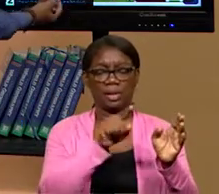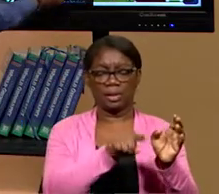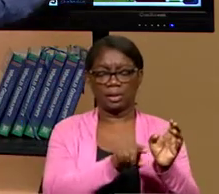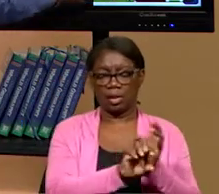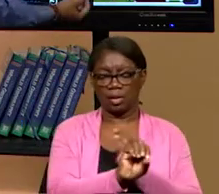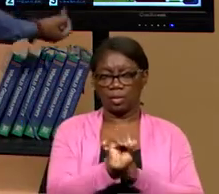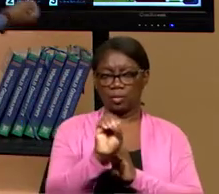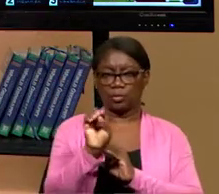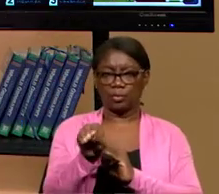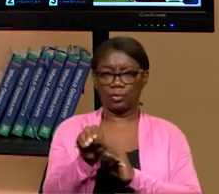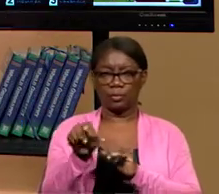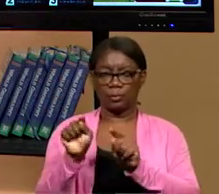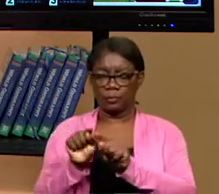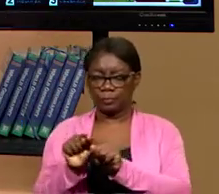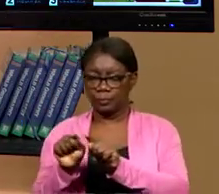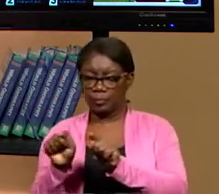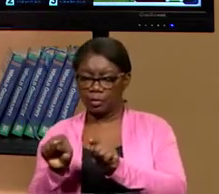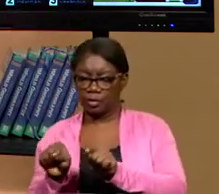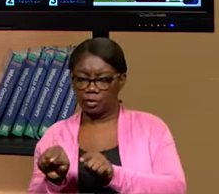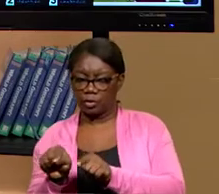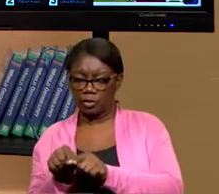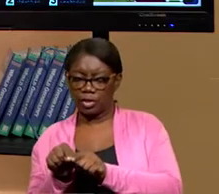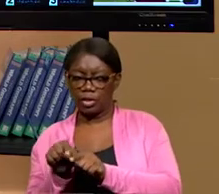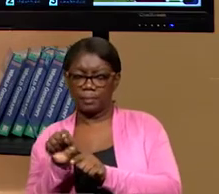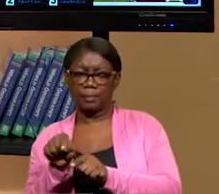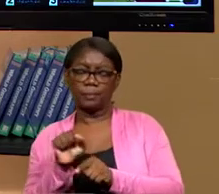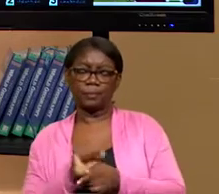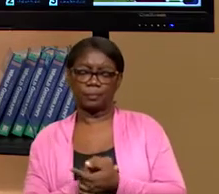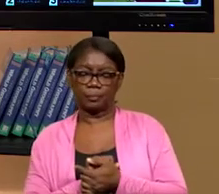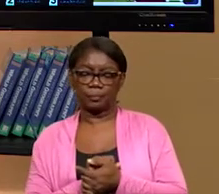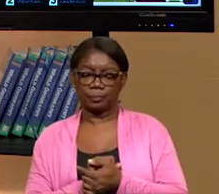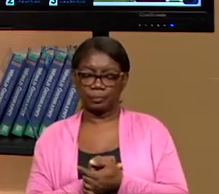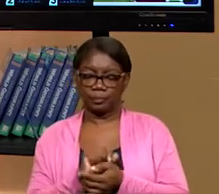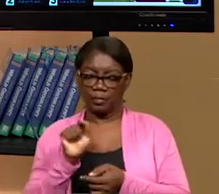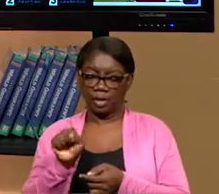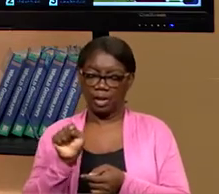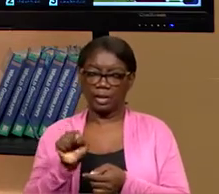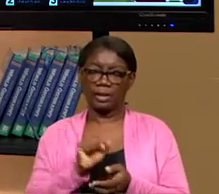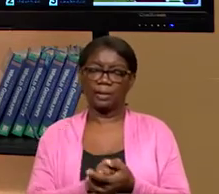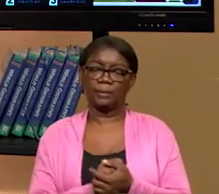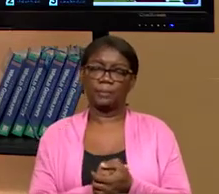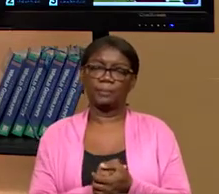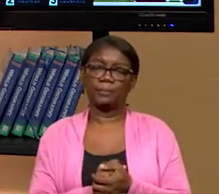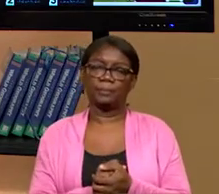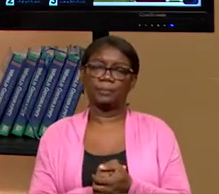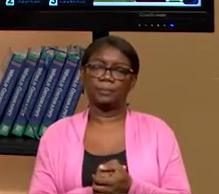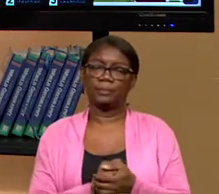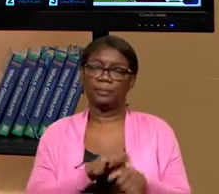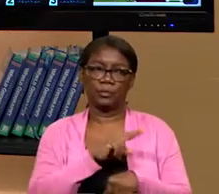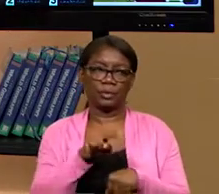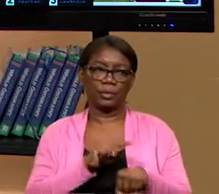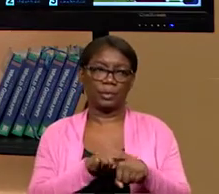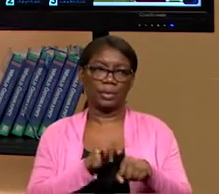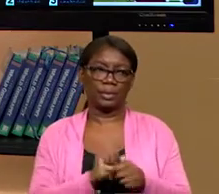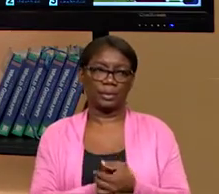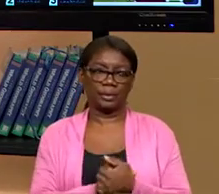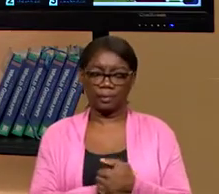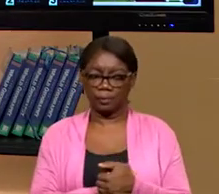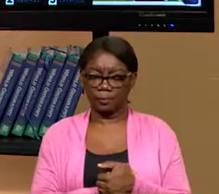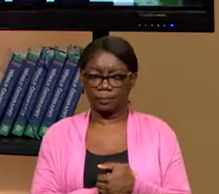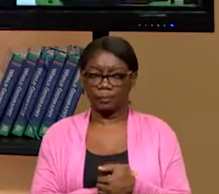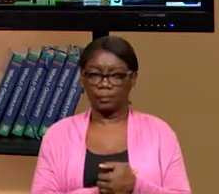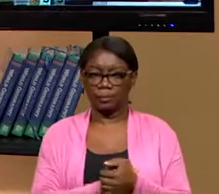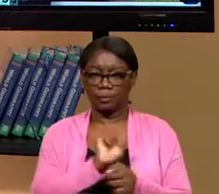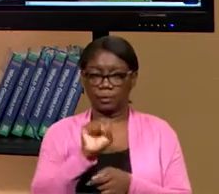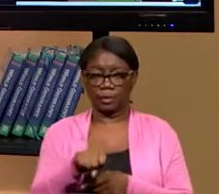a este microchip. ¿Ok? Este microchip, ¿ok?, normalmente, vamos a